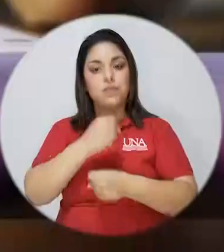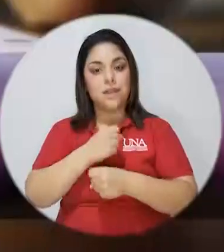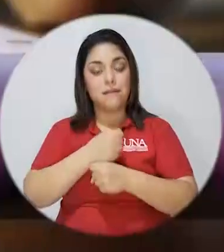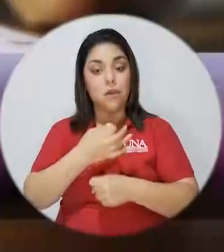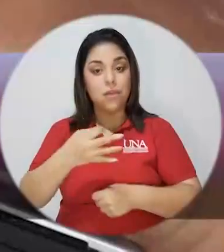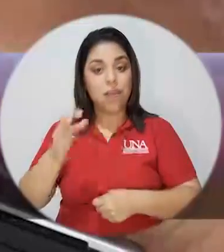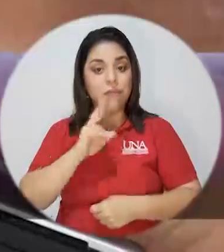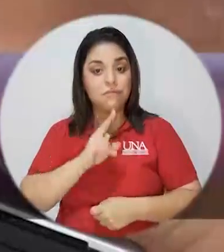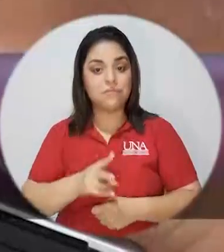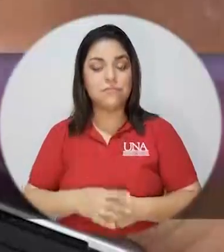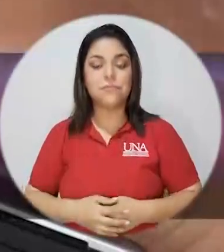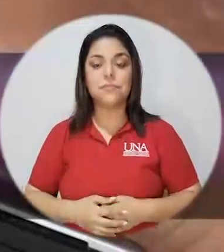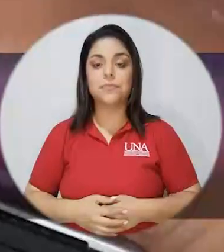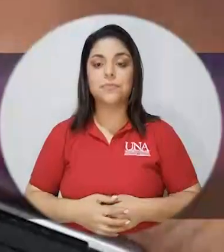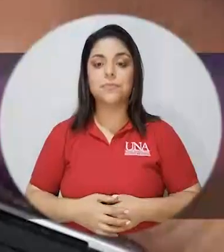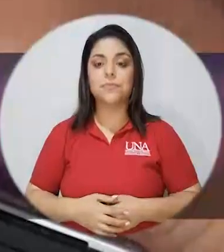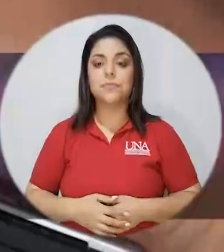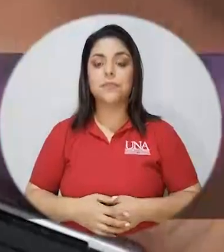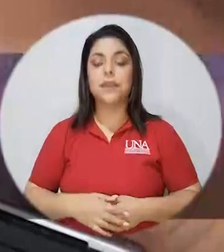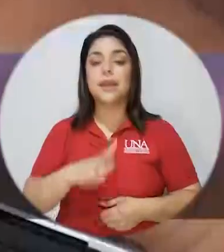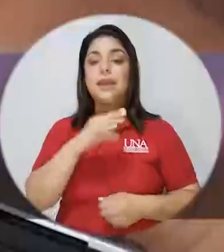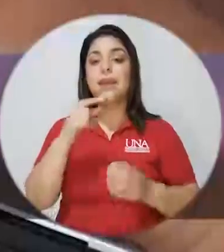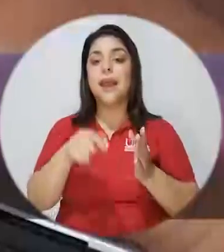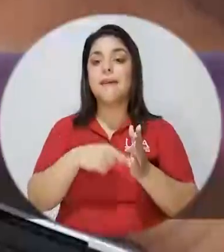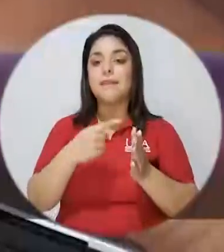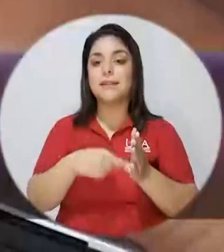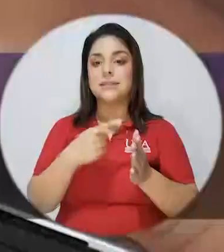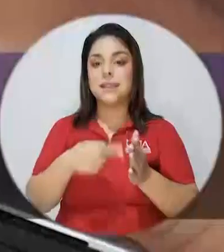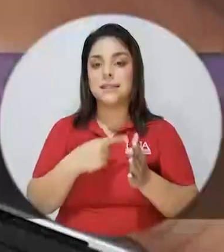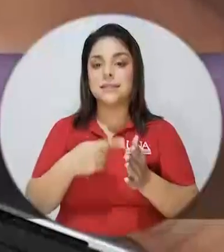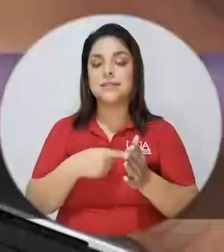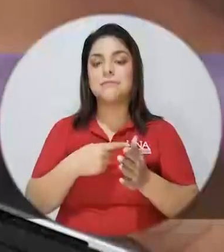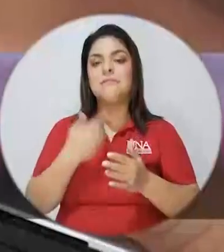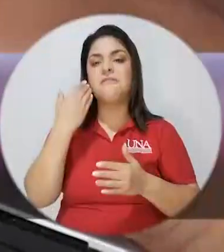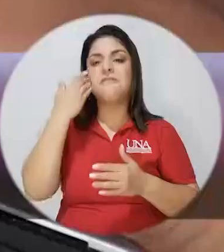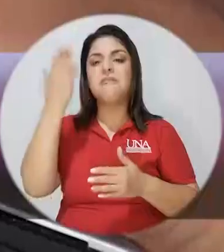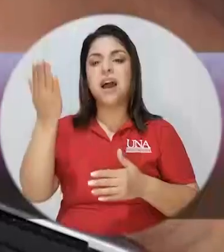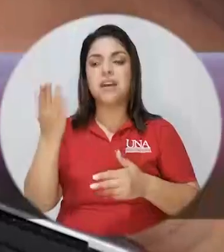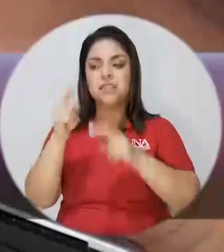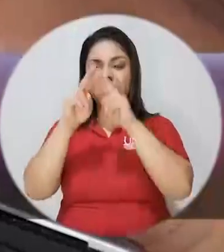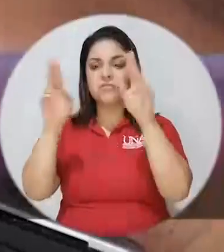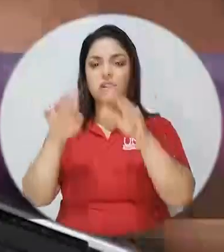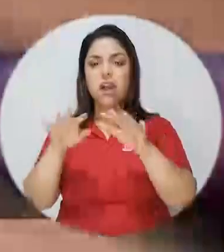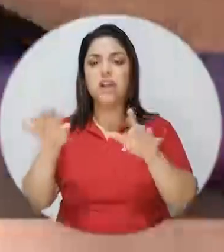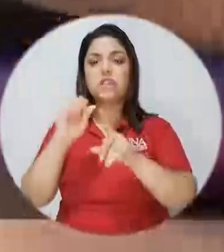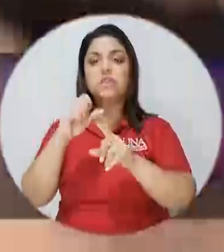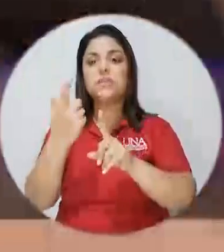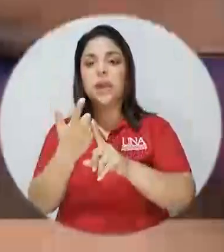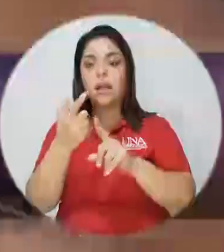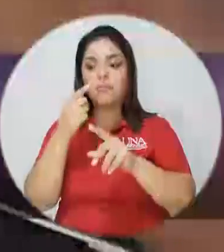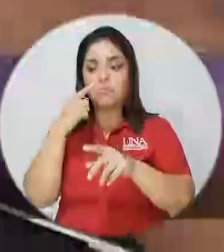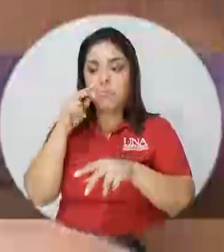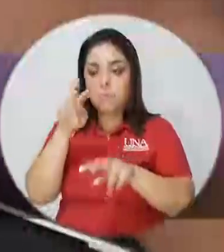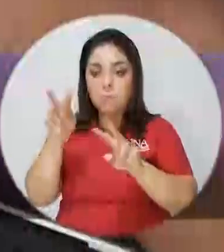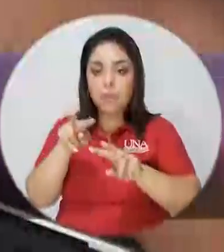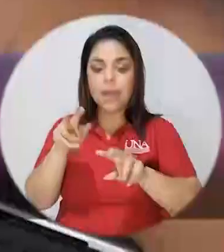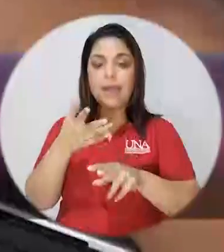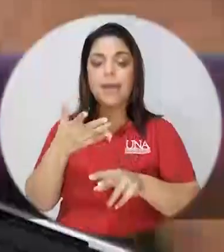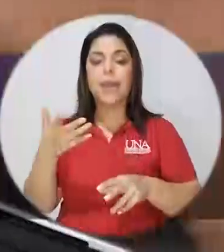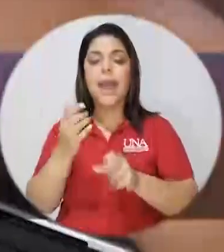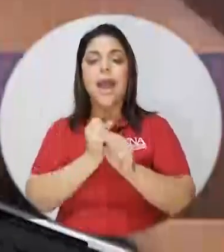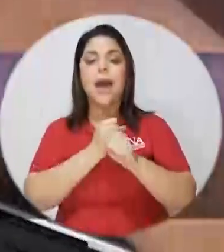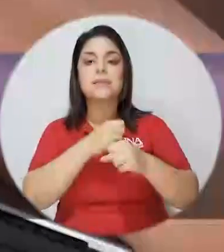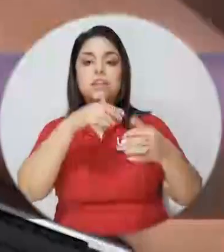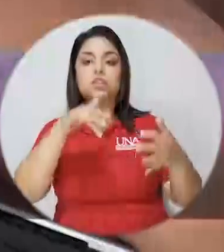su labor diaria, ¿cierto? Y que a veces era más simple llegar a una red social que incluso hacer un estudio de